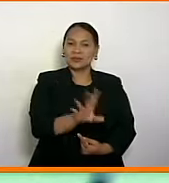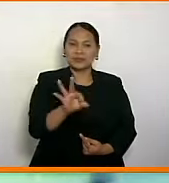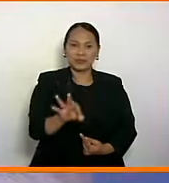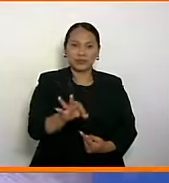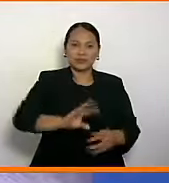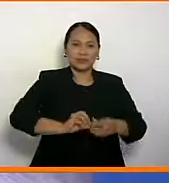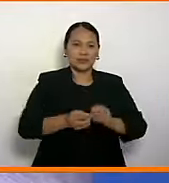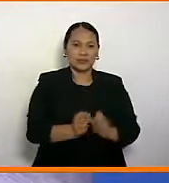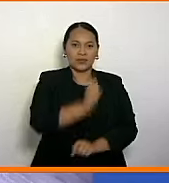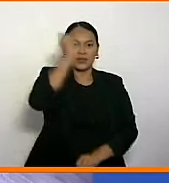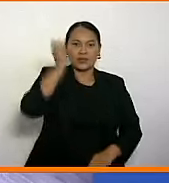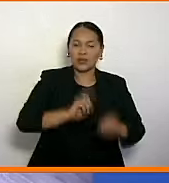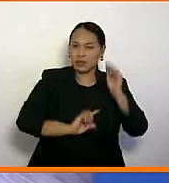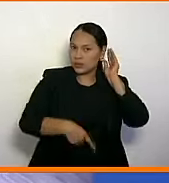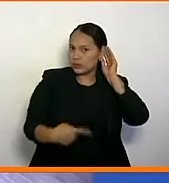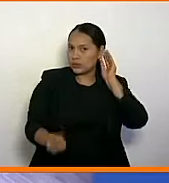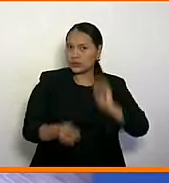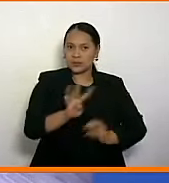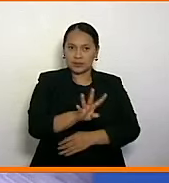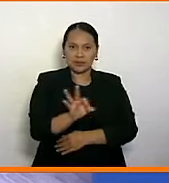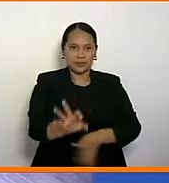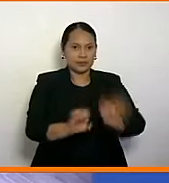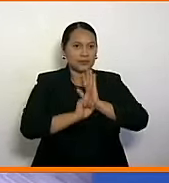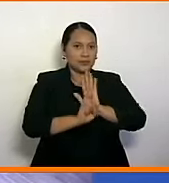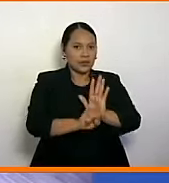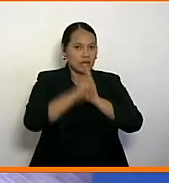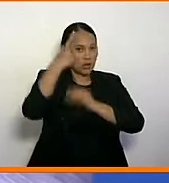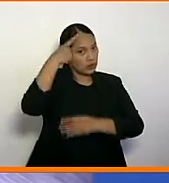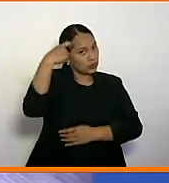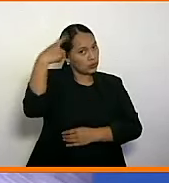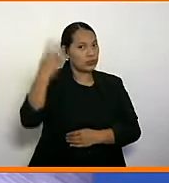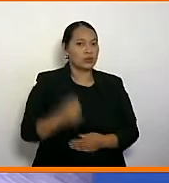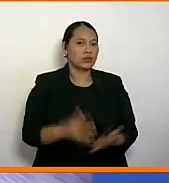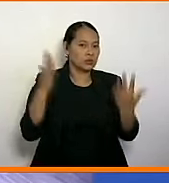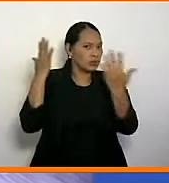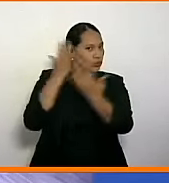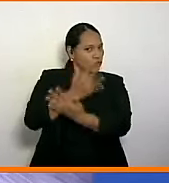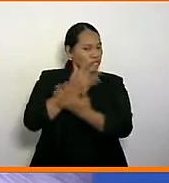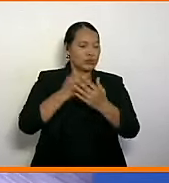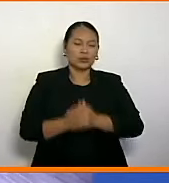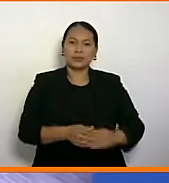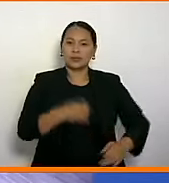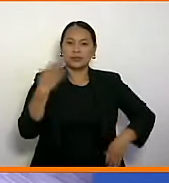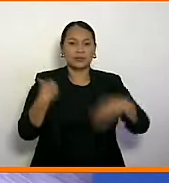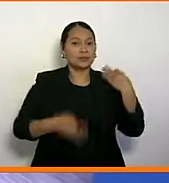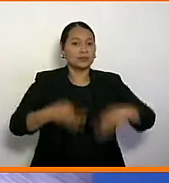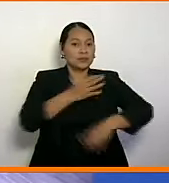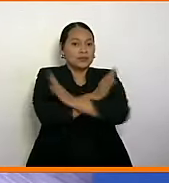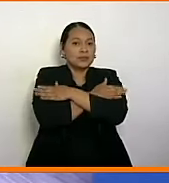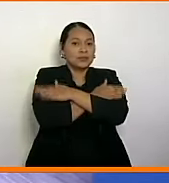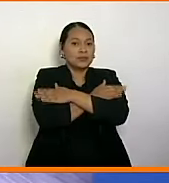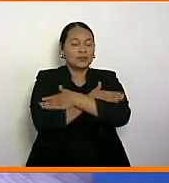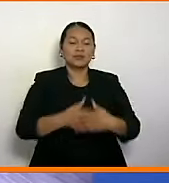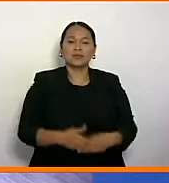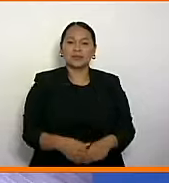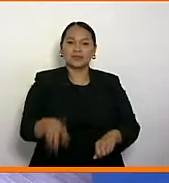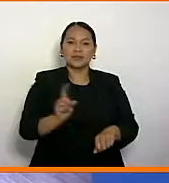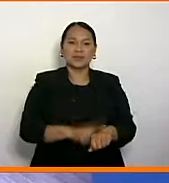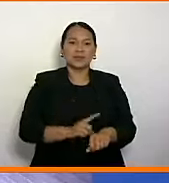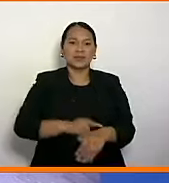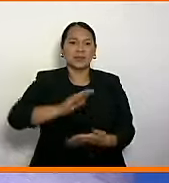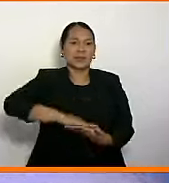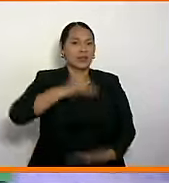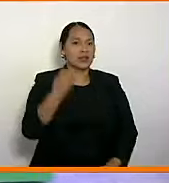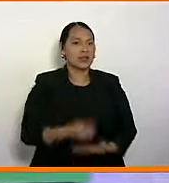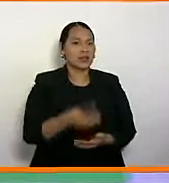Tu número favorecido en diario es el 49, con su símbolo de sueños sombras. Muchas felicidades. Es momento de pasar a multiplicar tu